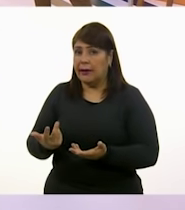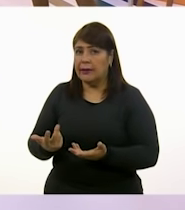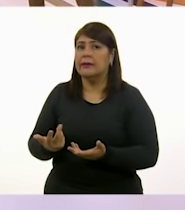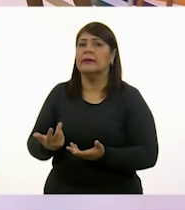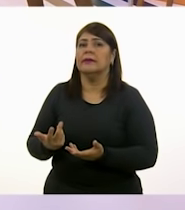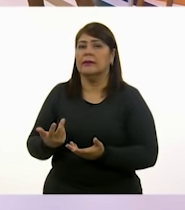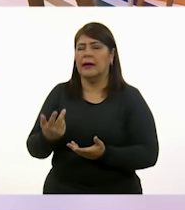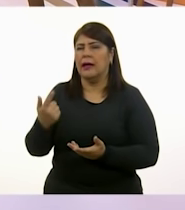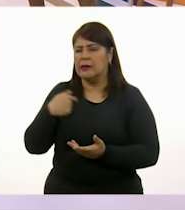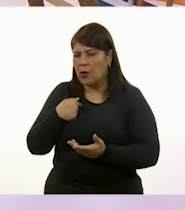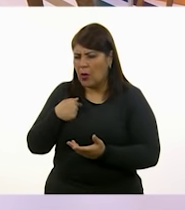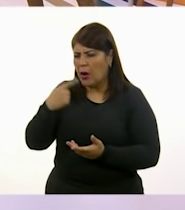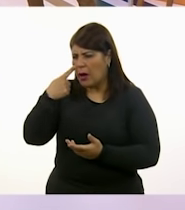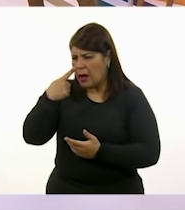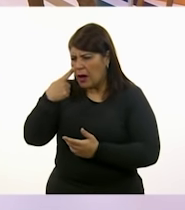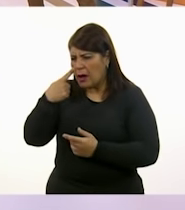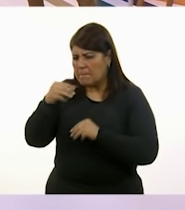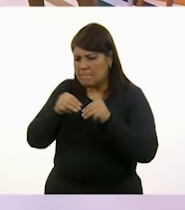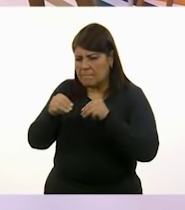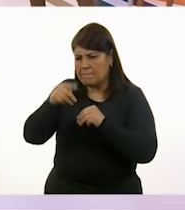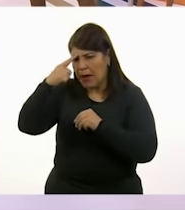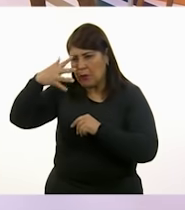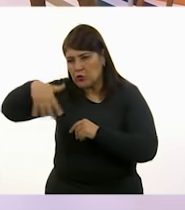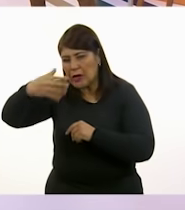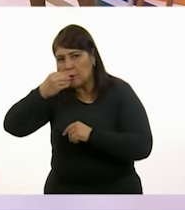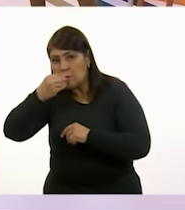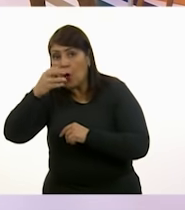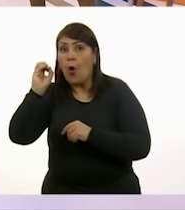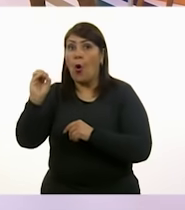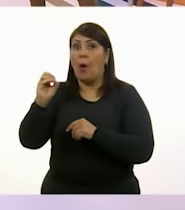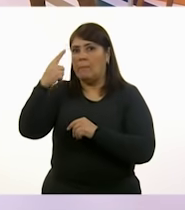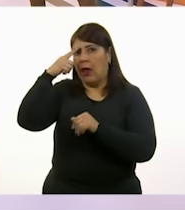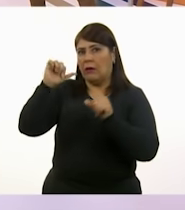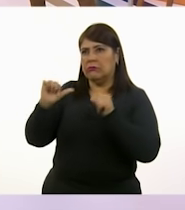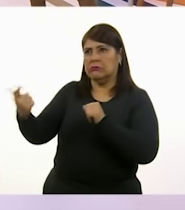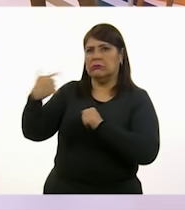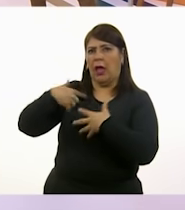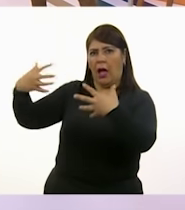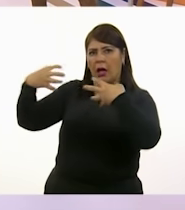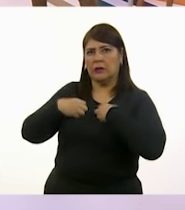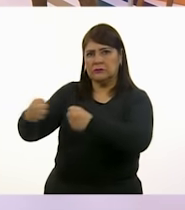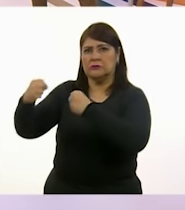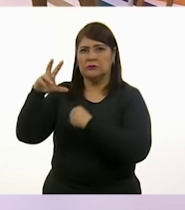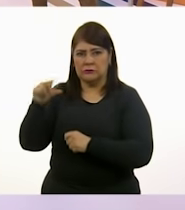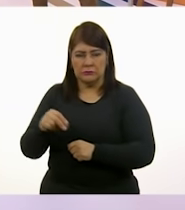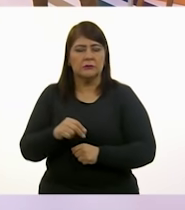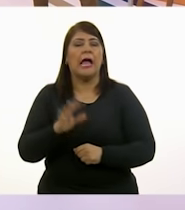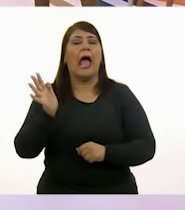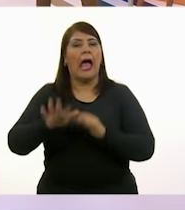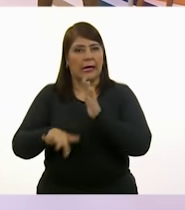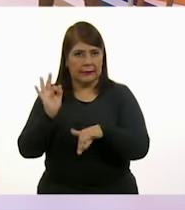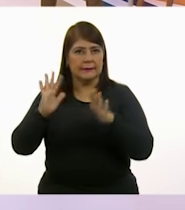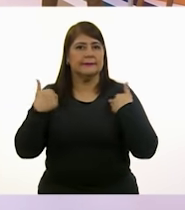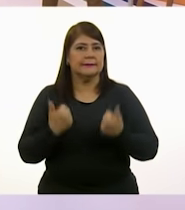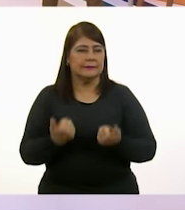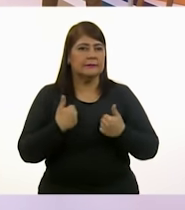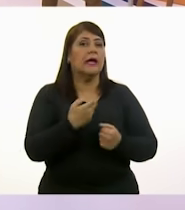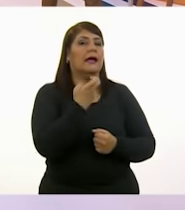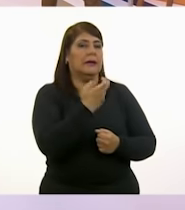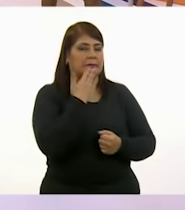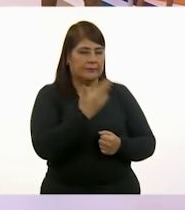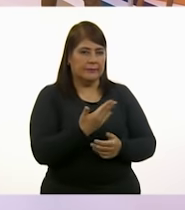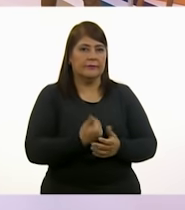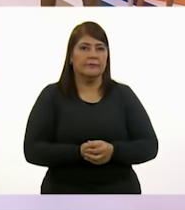movemos para buscar comida o nos movemos para no ser comida Así es Perfecto, ya lo voy entendiendo Muy bien, Pepe Te voy a